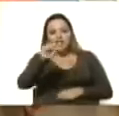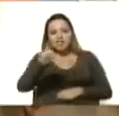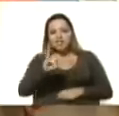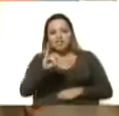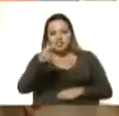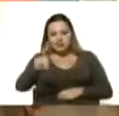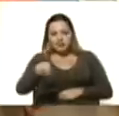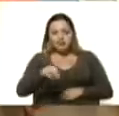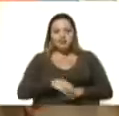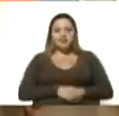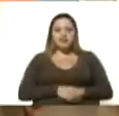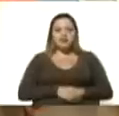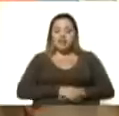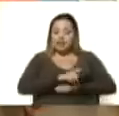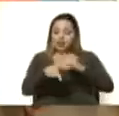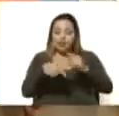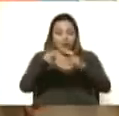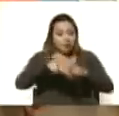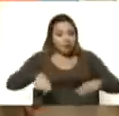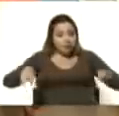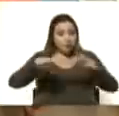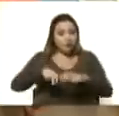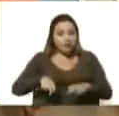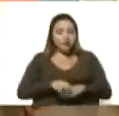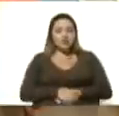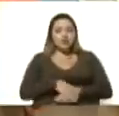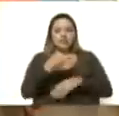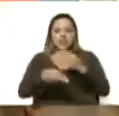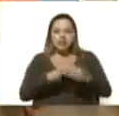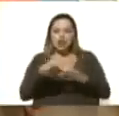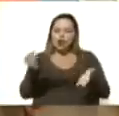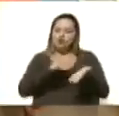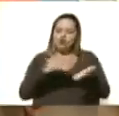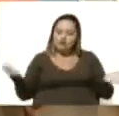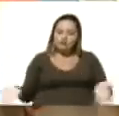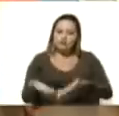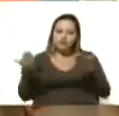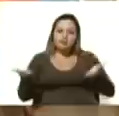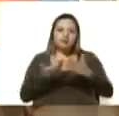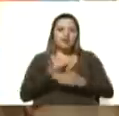relanzamiento de esta investigación, donde dispusimos de,